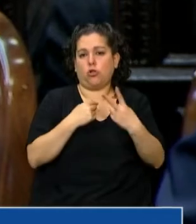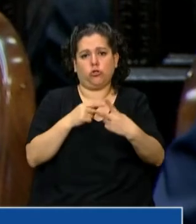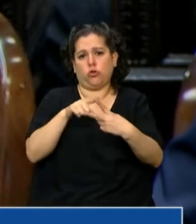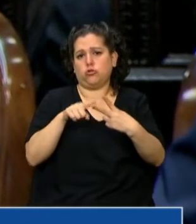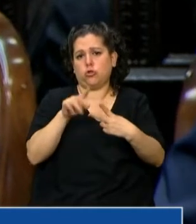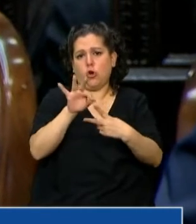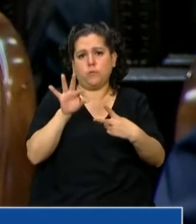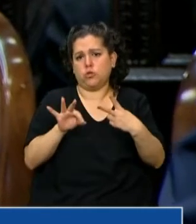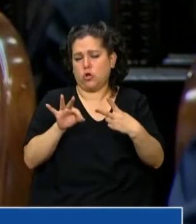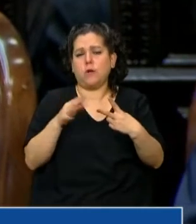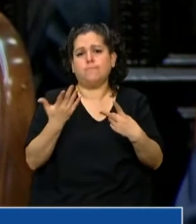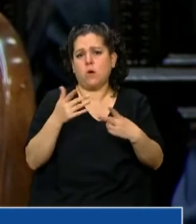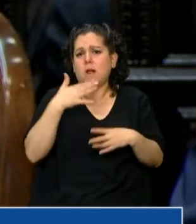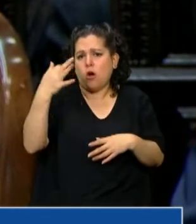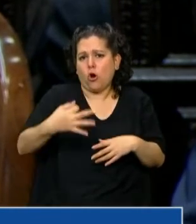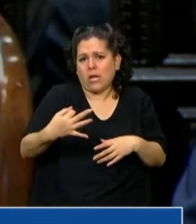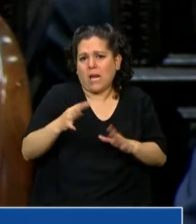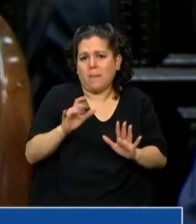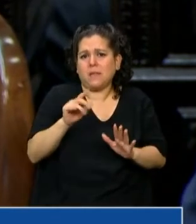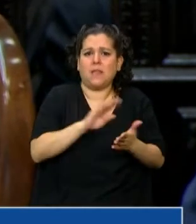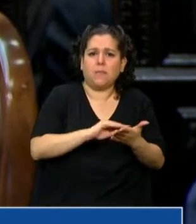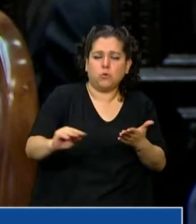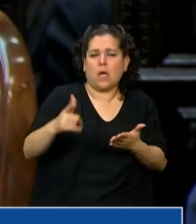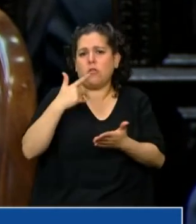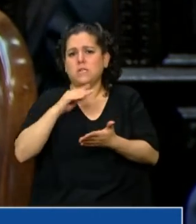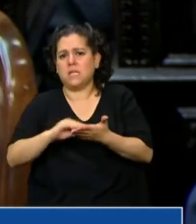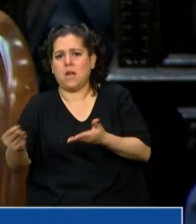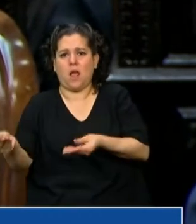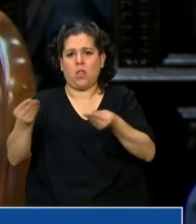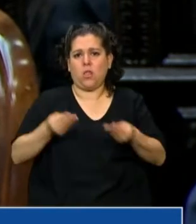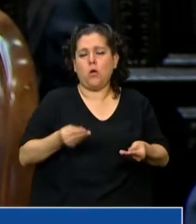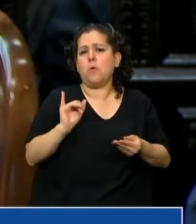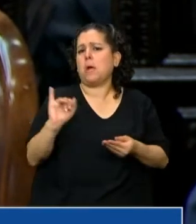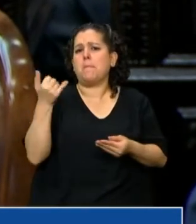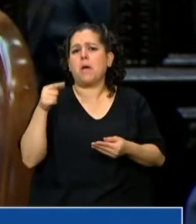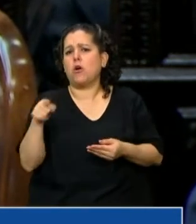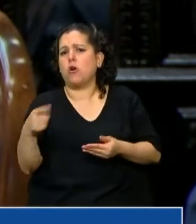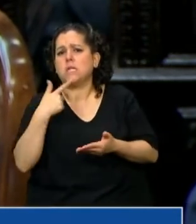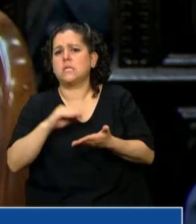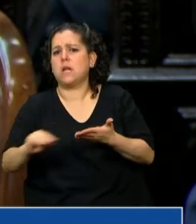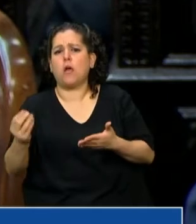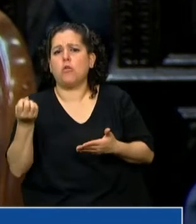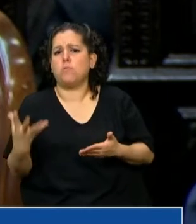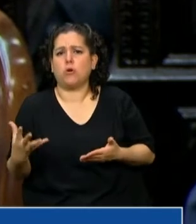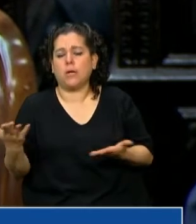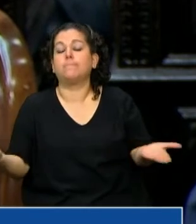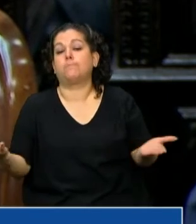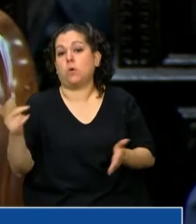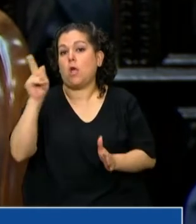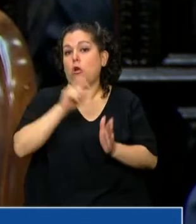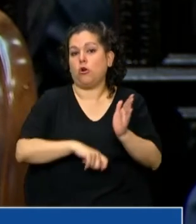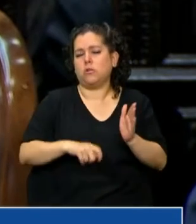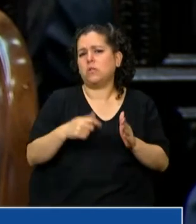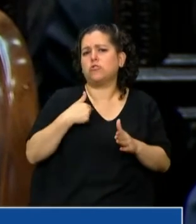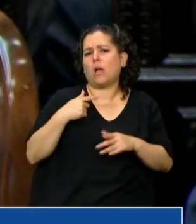opciones, la que salió originalmente de diputados y la que viene del Senado. ¿Por qué es mejor la del Senado? Los contratos,